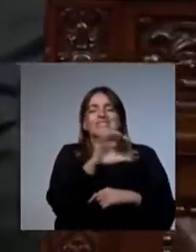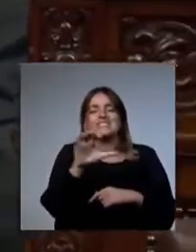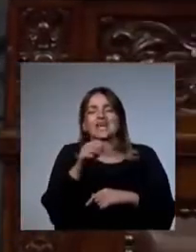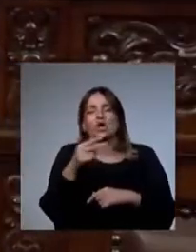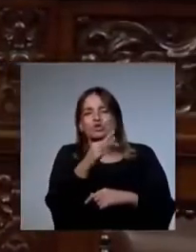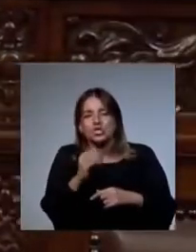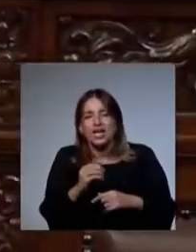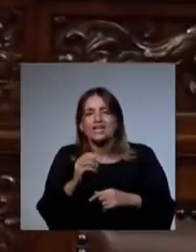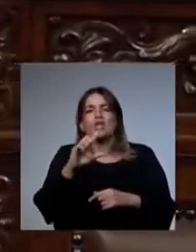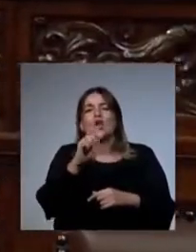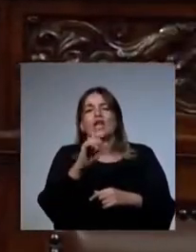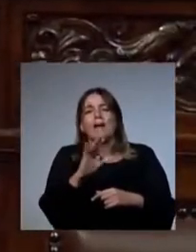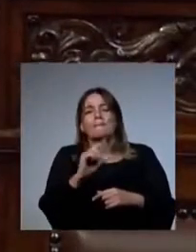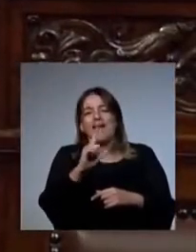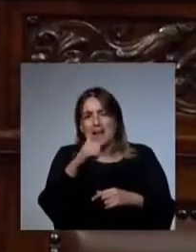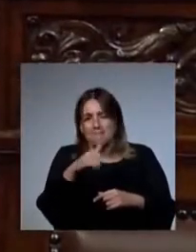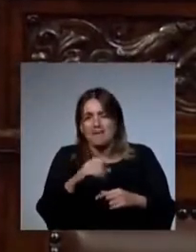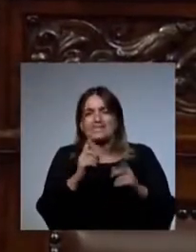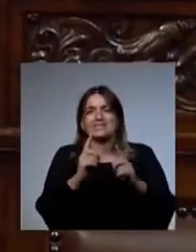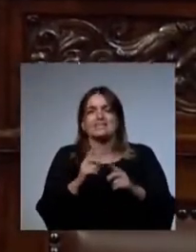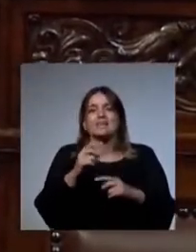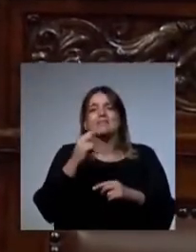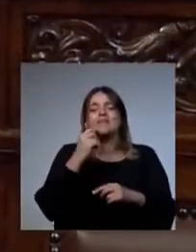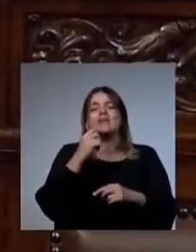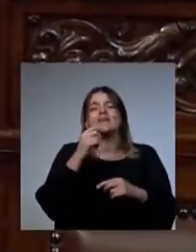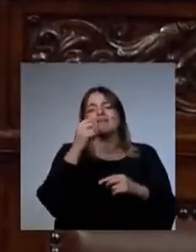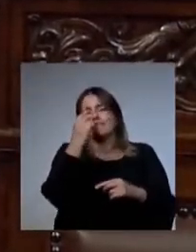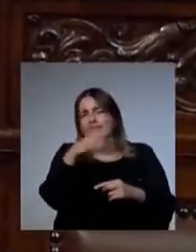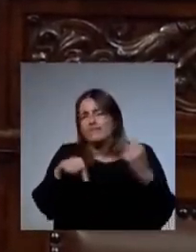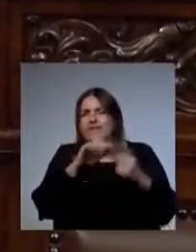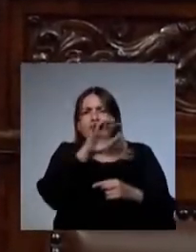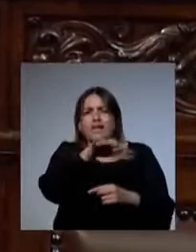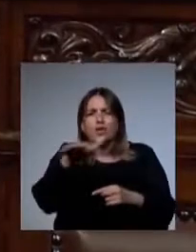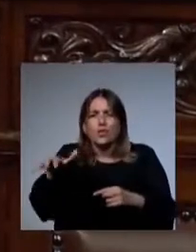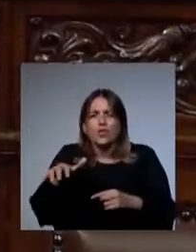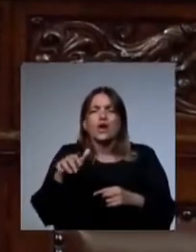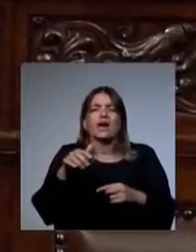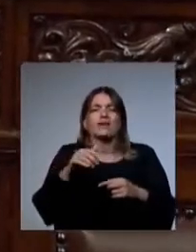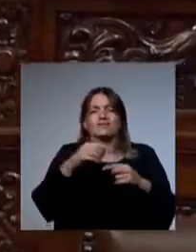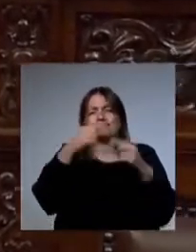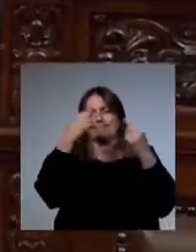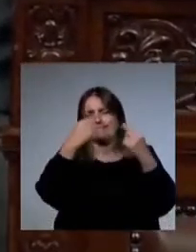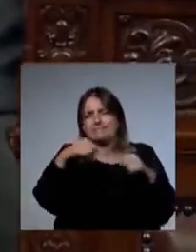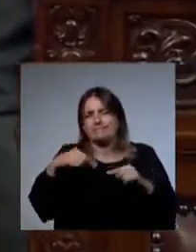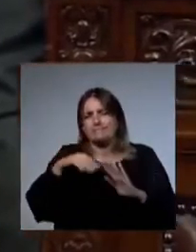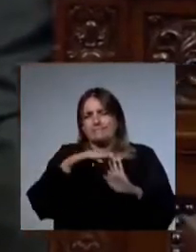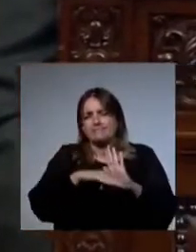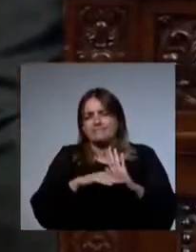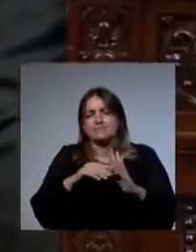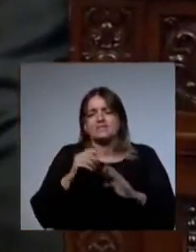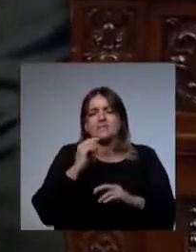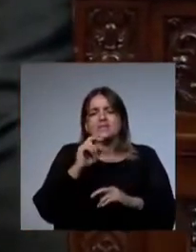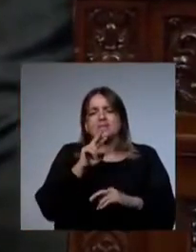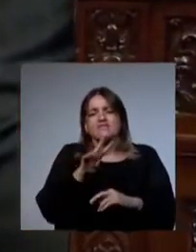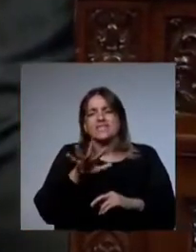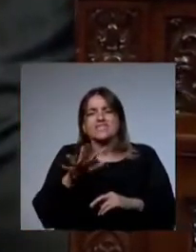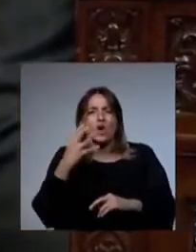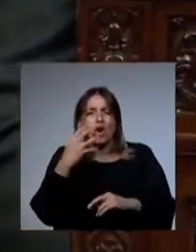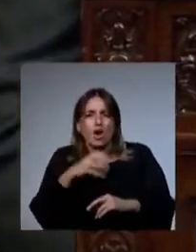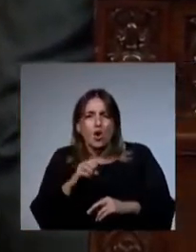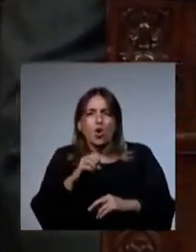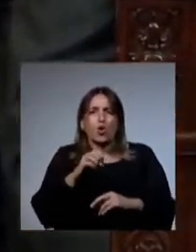Juan José Castro, Colonia Nicolich, Jardines del Hipódromo, Badano Repeto, Ciudad Vieja, 25 de